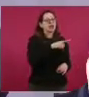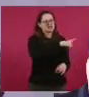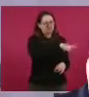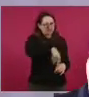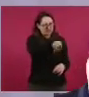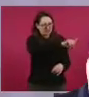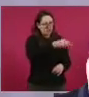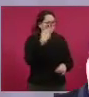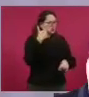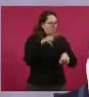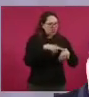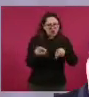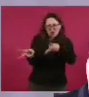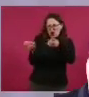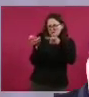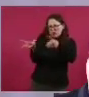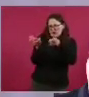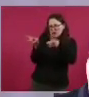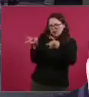Entonces,